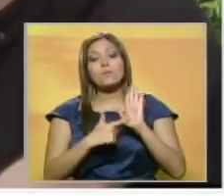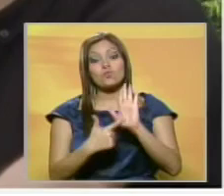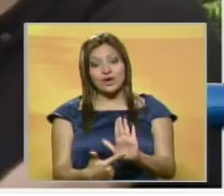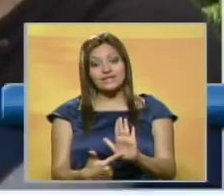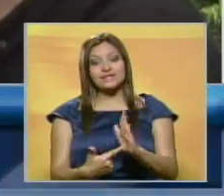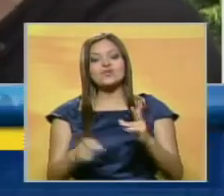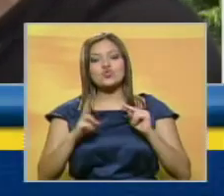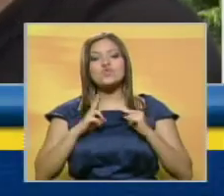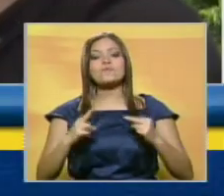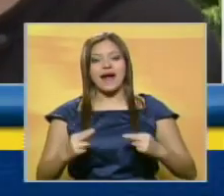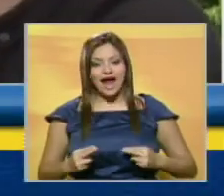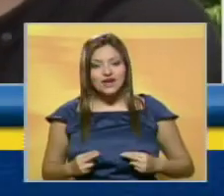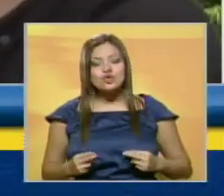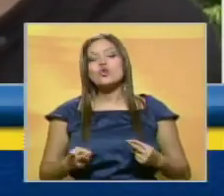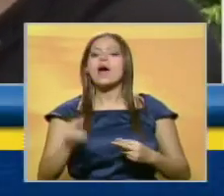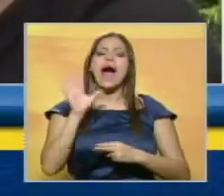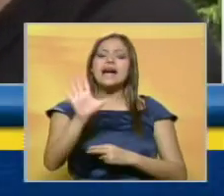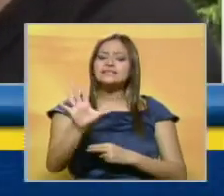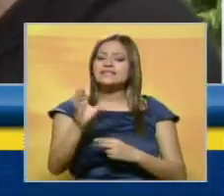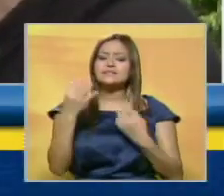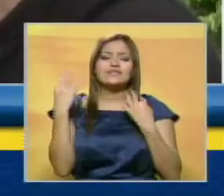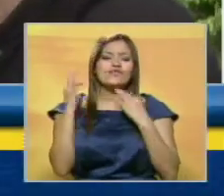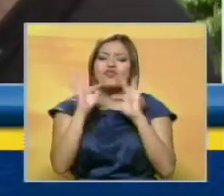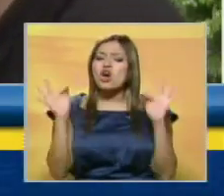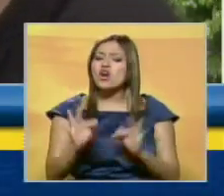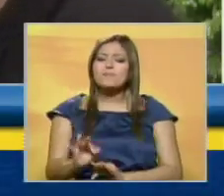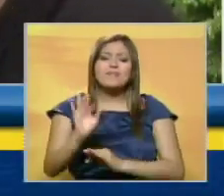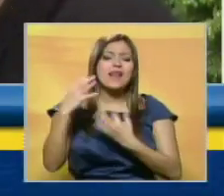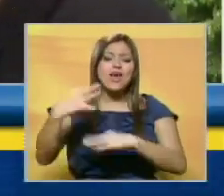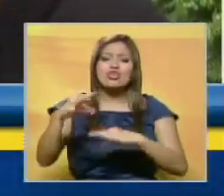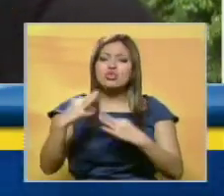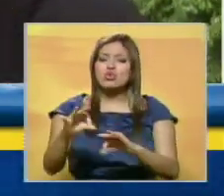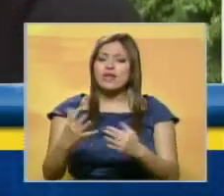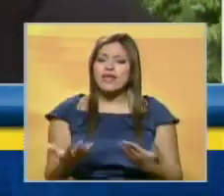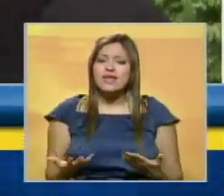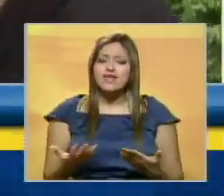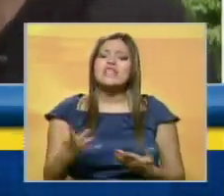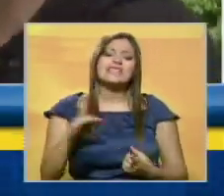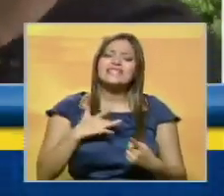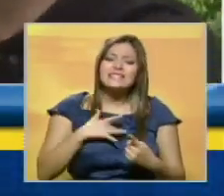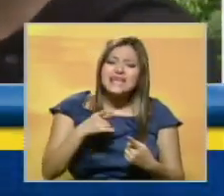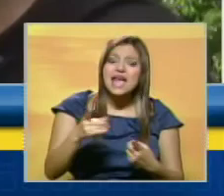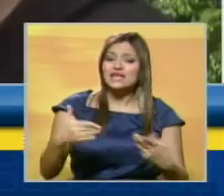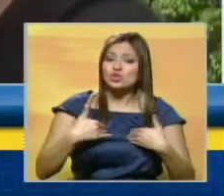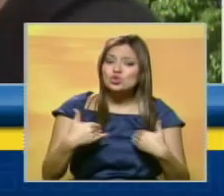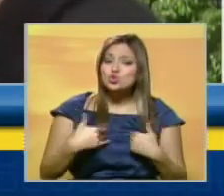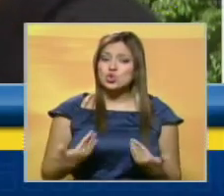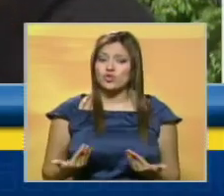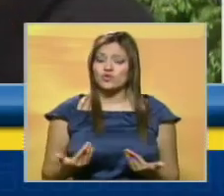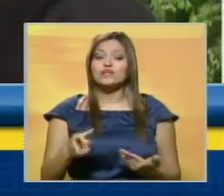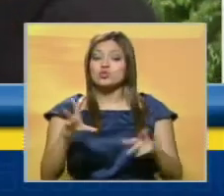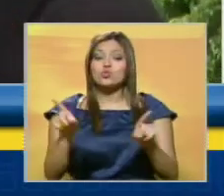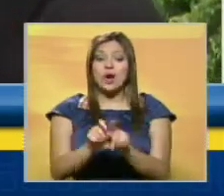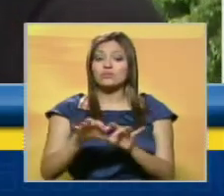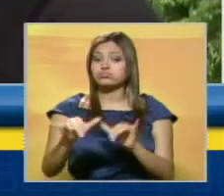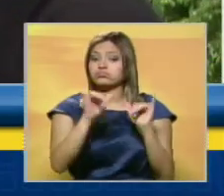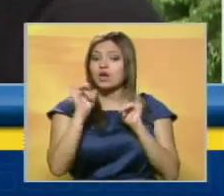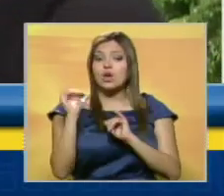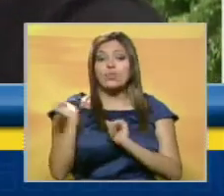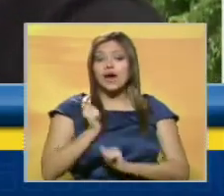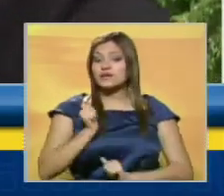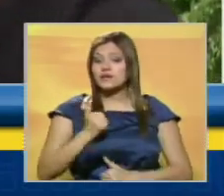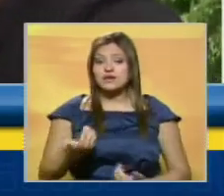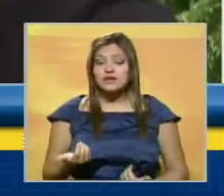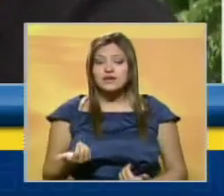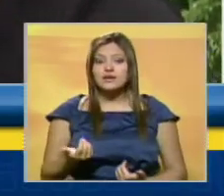seres humanos tal cual son, ¿no? Seres humanos que sienten, que padecen, que son iguales que cualquier otro, y